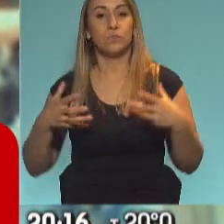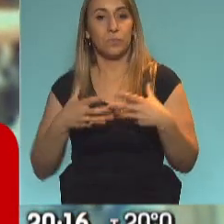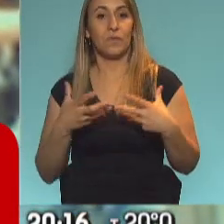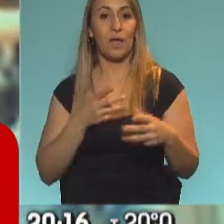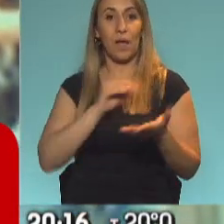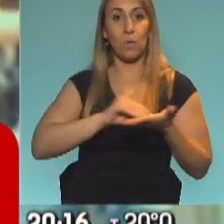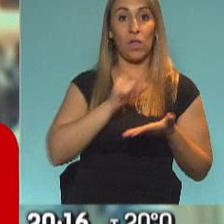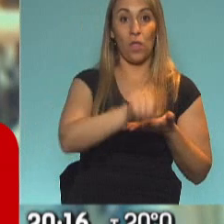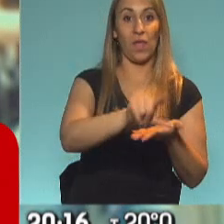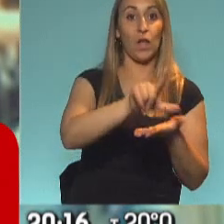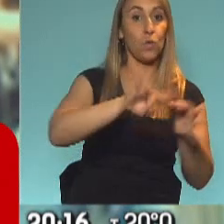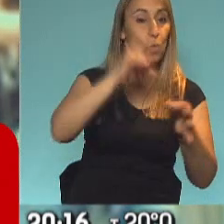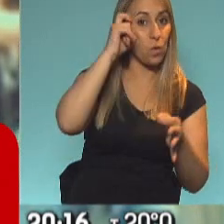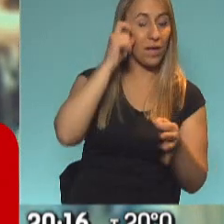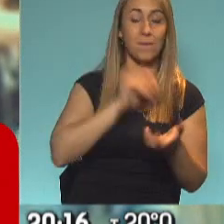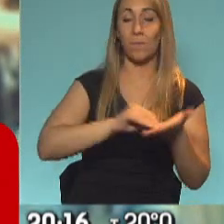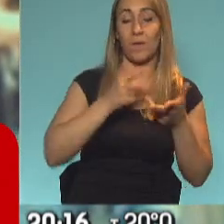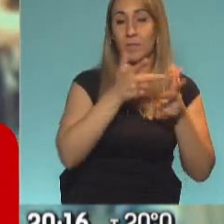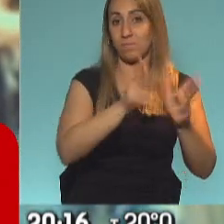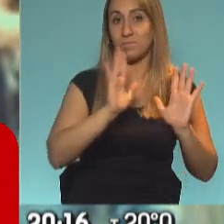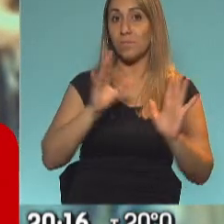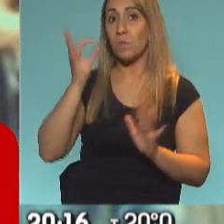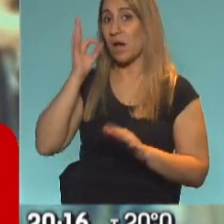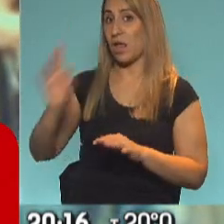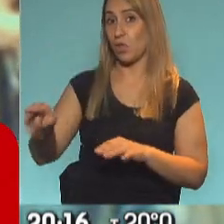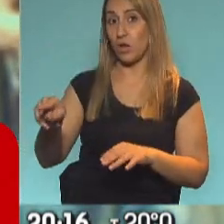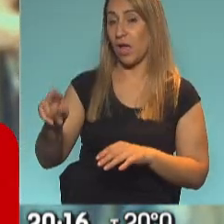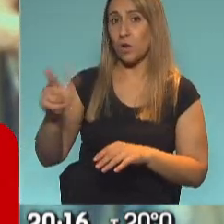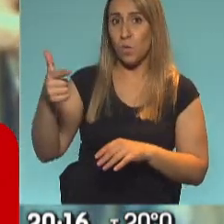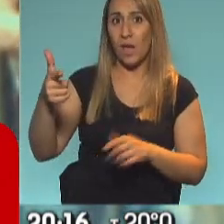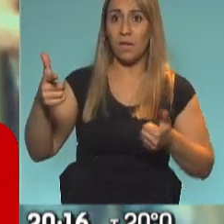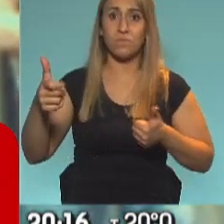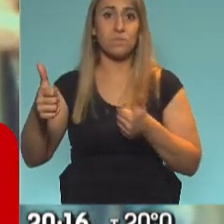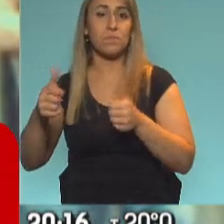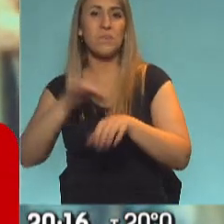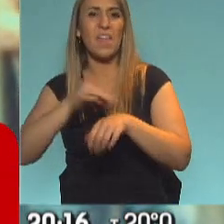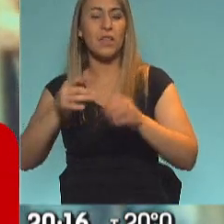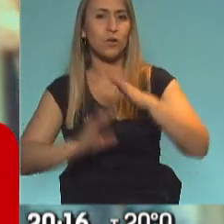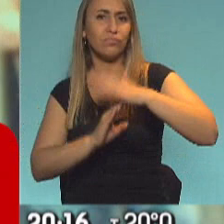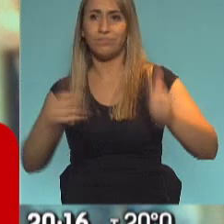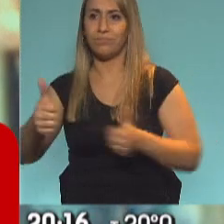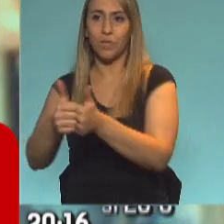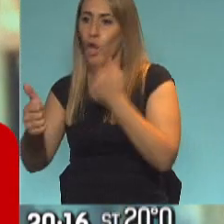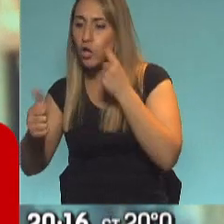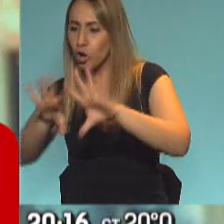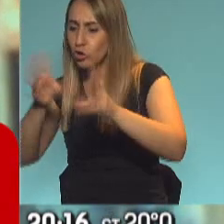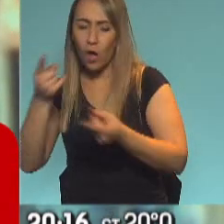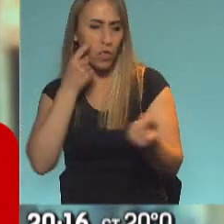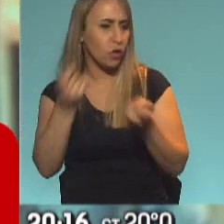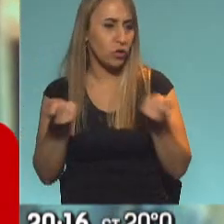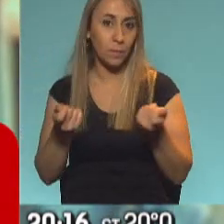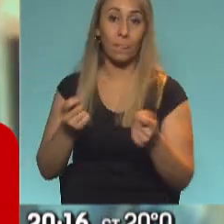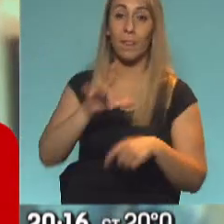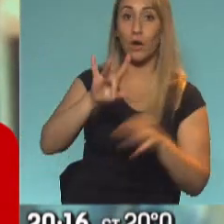lo que está indicando es que Maradona no tenía una persona que estuviera a su cargo y que supervisara toda la cuestión. Luque dice, yo lo